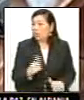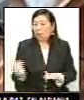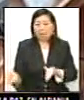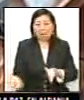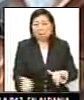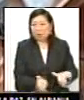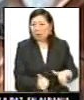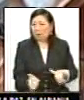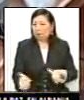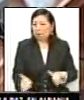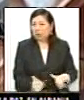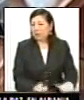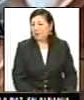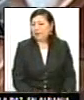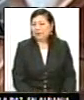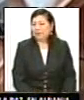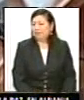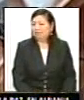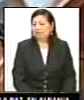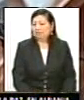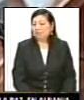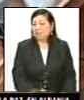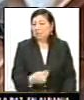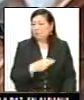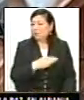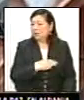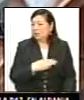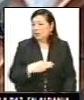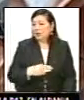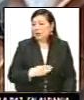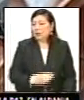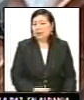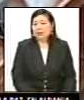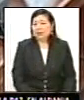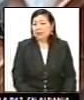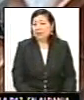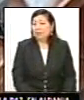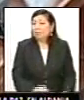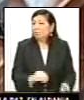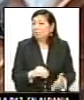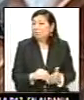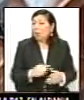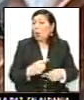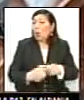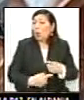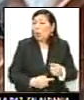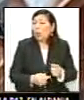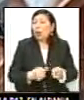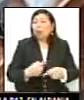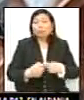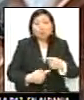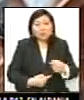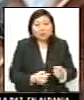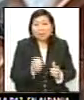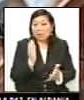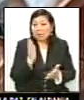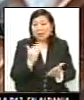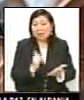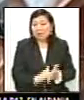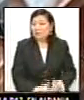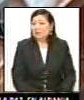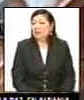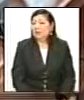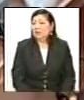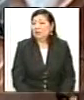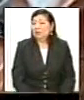archivadas. Esto es una espada de Damocles para los ministros, que no cumplen al día siguiente o subsiguiente con una orden de esa naturaleza